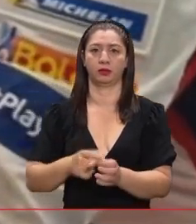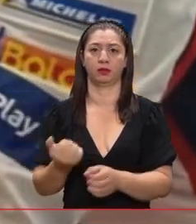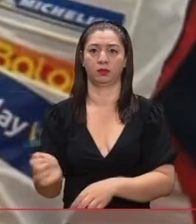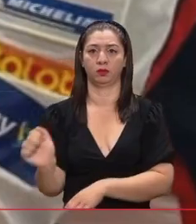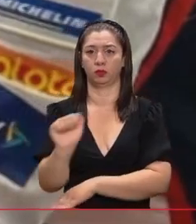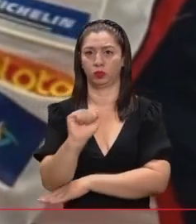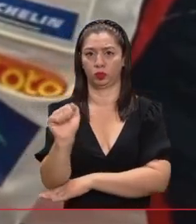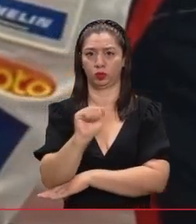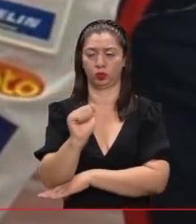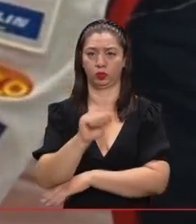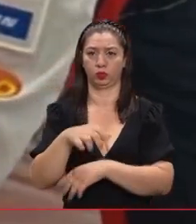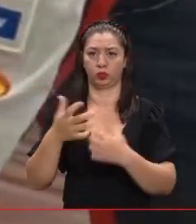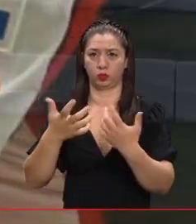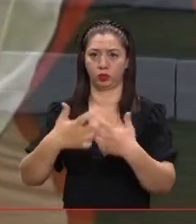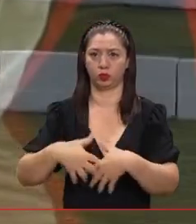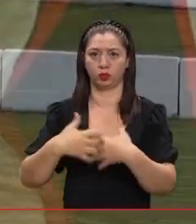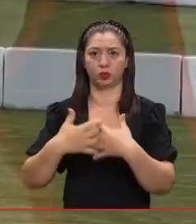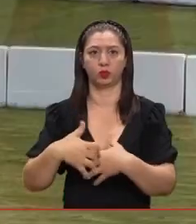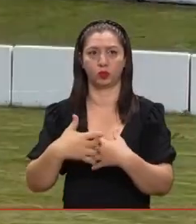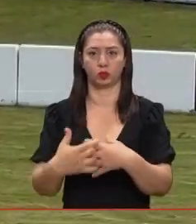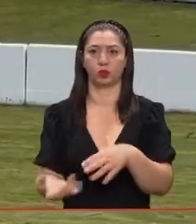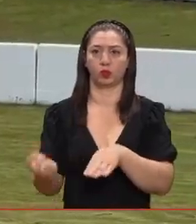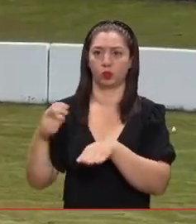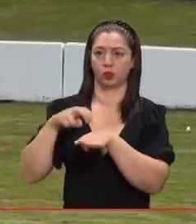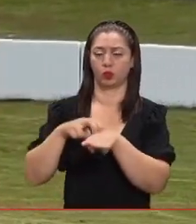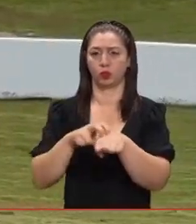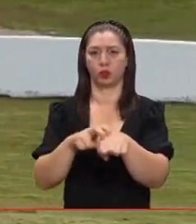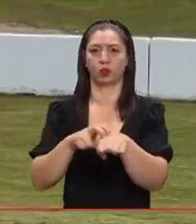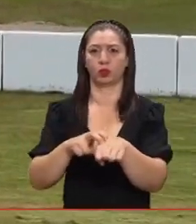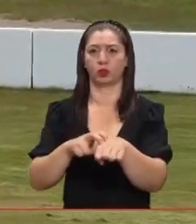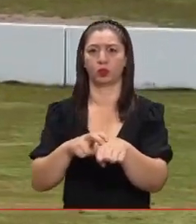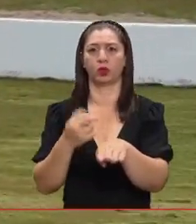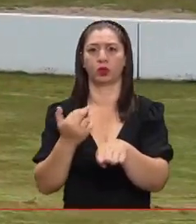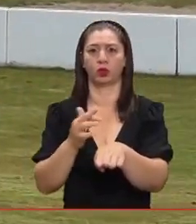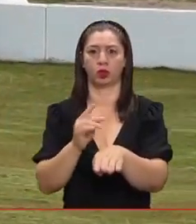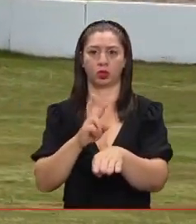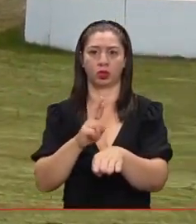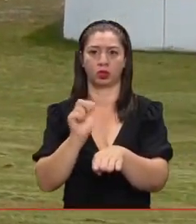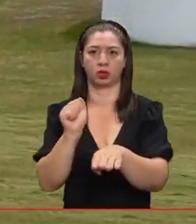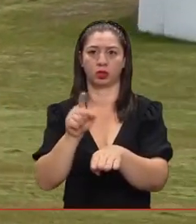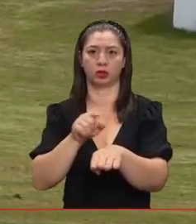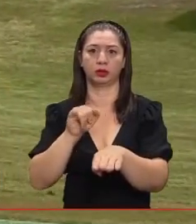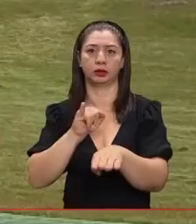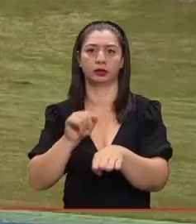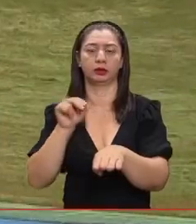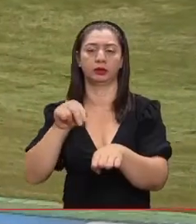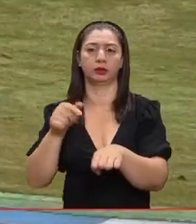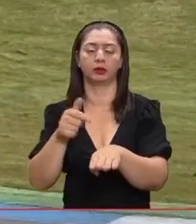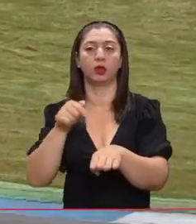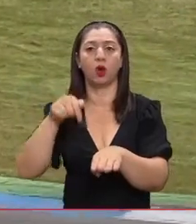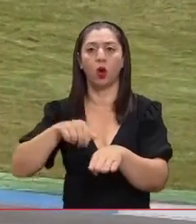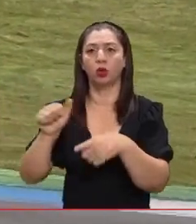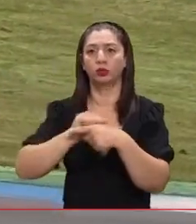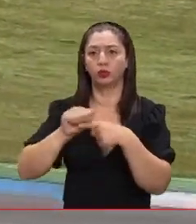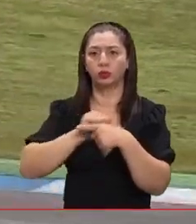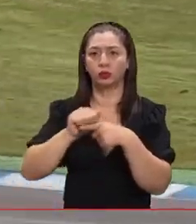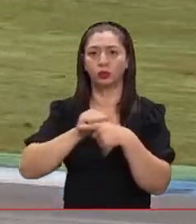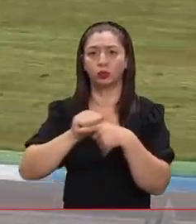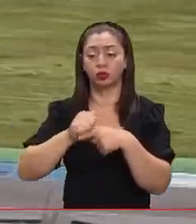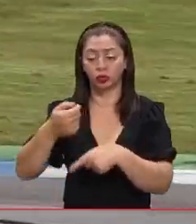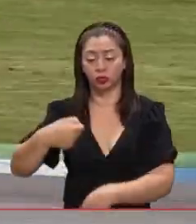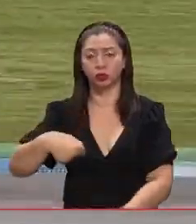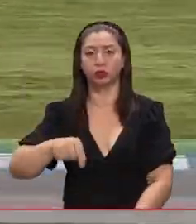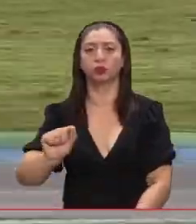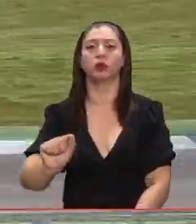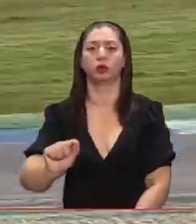Racing by Rinaldi a bordo de un auto Ducati Racing. Hoy tendrá lugar el entrenamiento y en los próximos